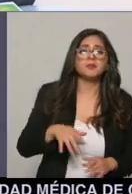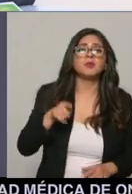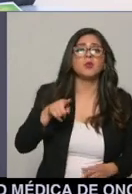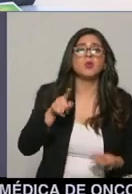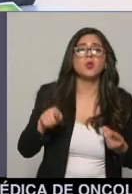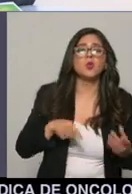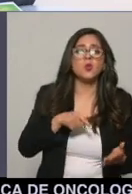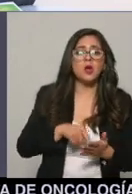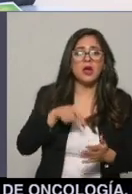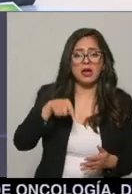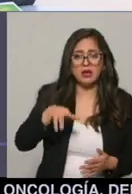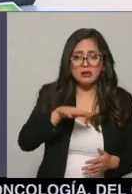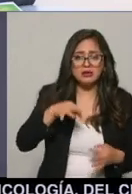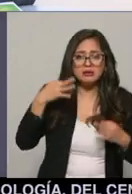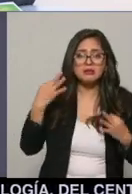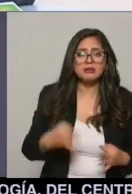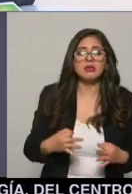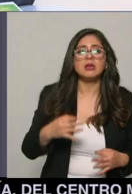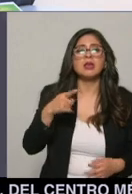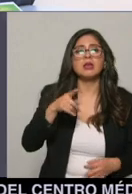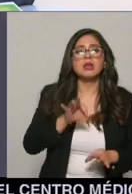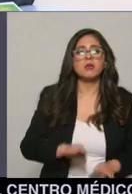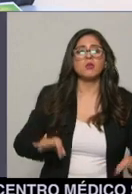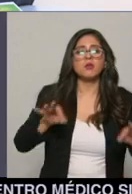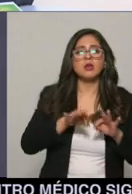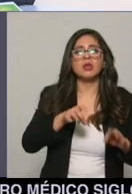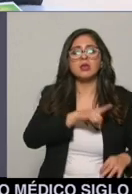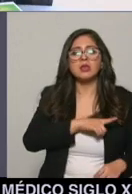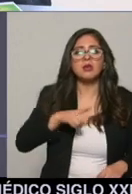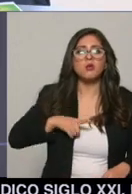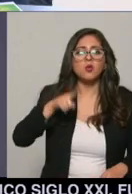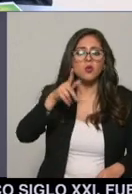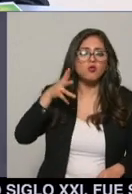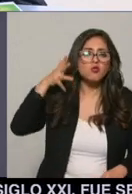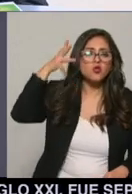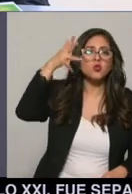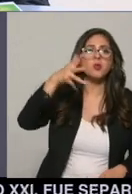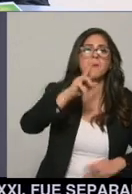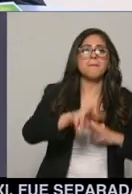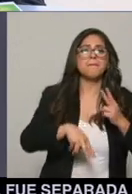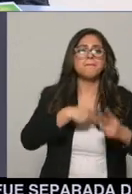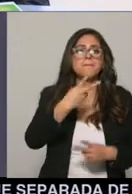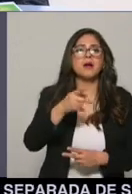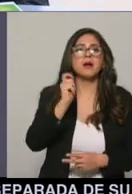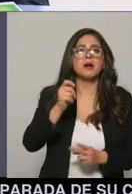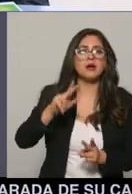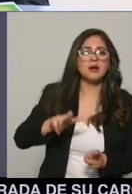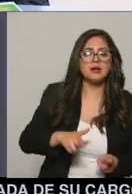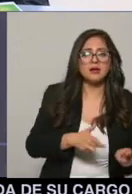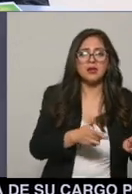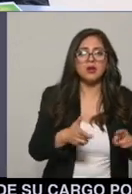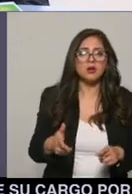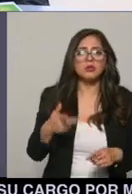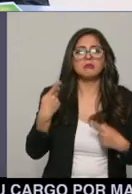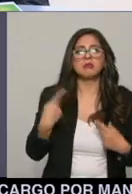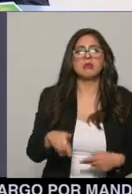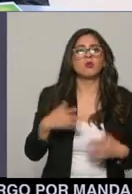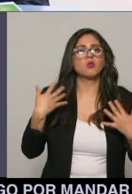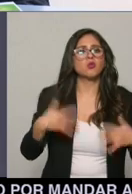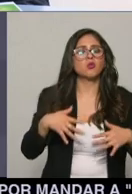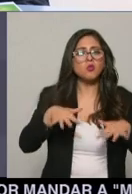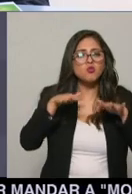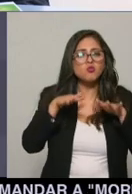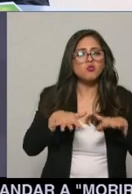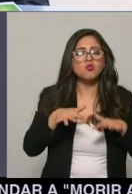esta zona del país, es importante que en algún momento de su vida vayan a estos ríos subterráneos, y qué impresionante haber visto